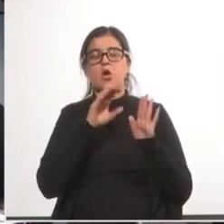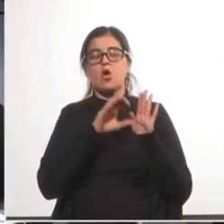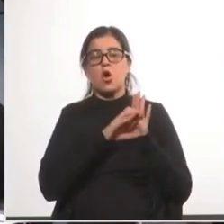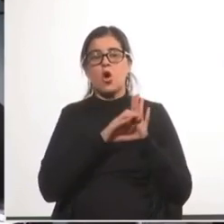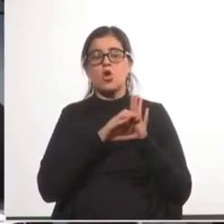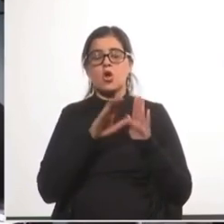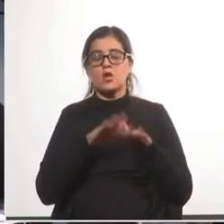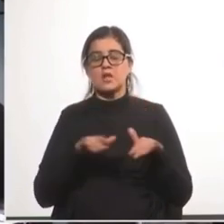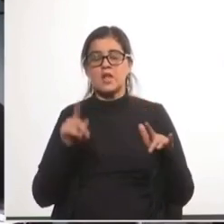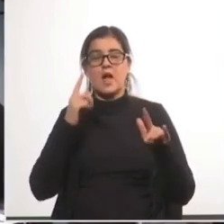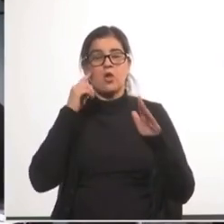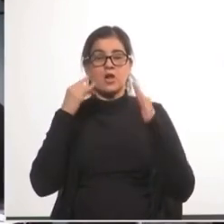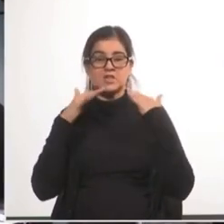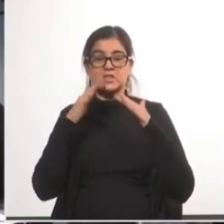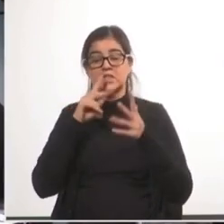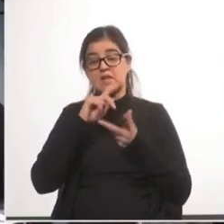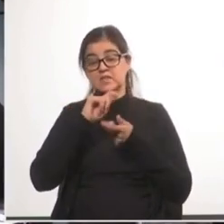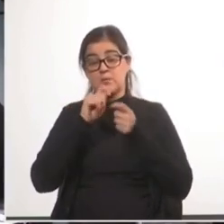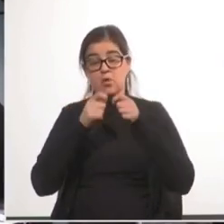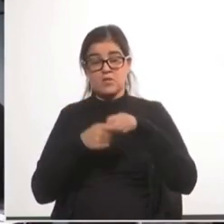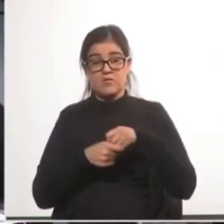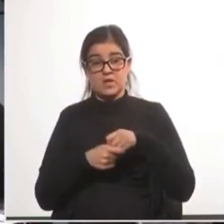y la Adolescencia que se modifica,